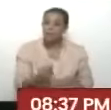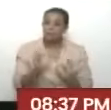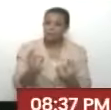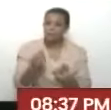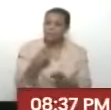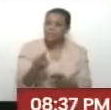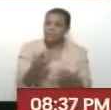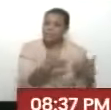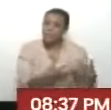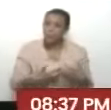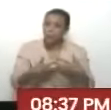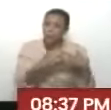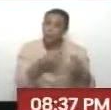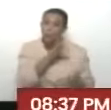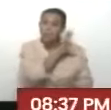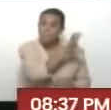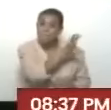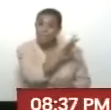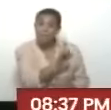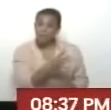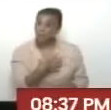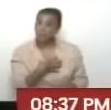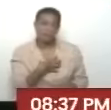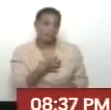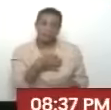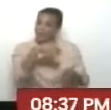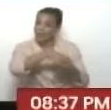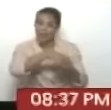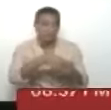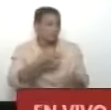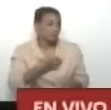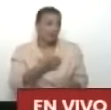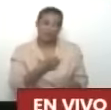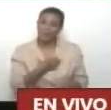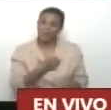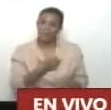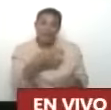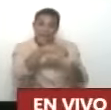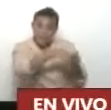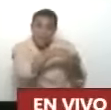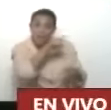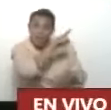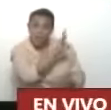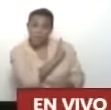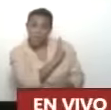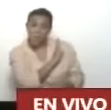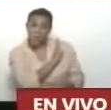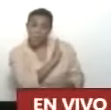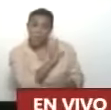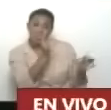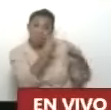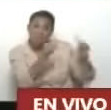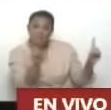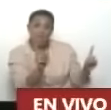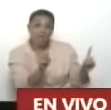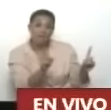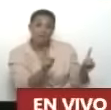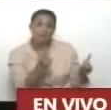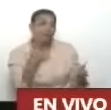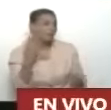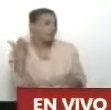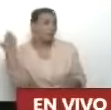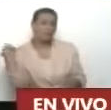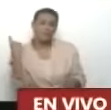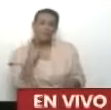oficial del gobierno de un país que no sabe hacer elecciones, cuyas elecciones son de un nivel de atraso